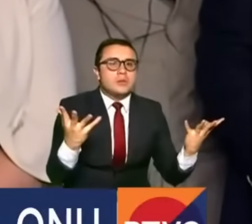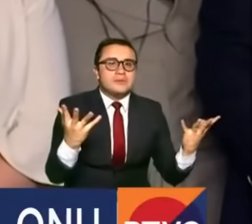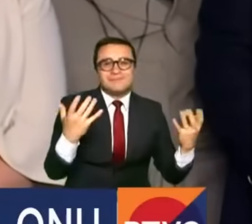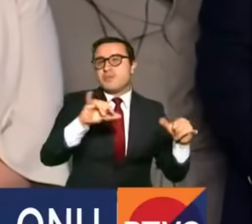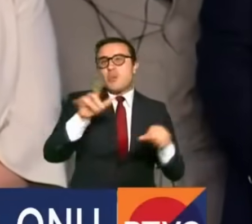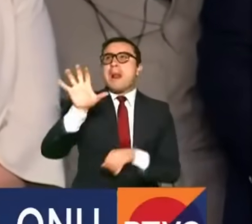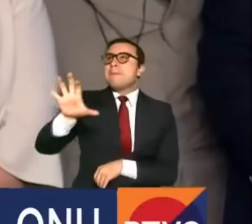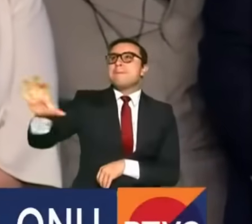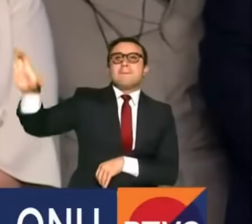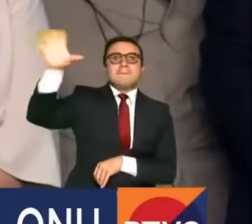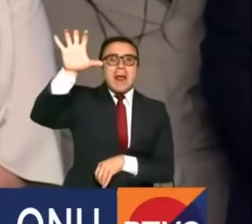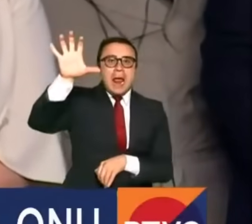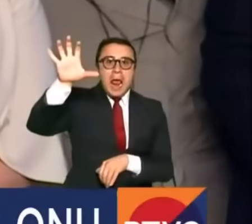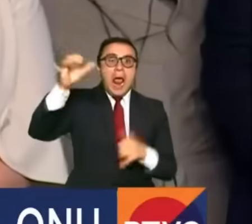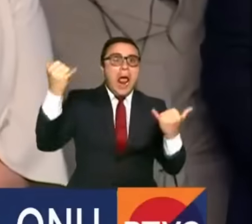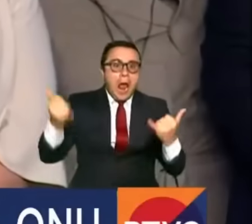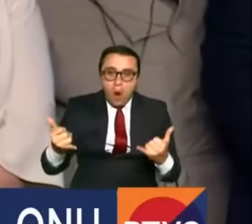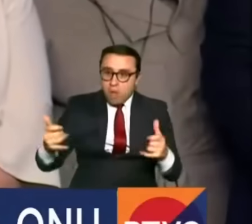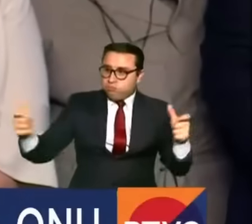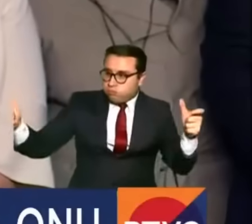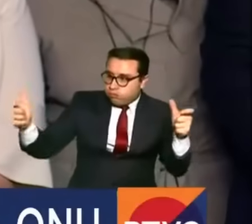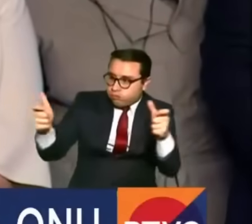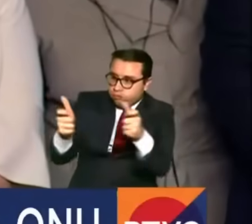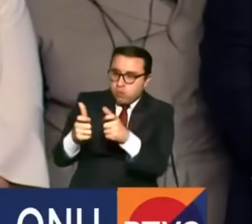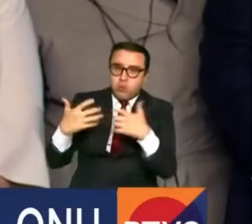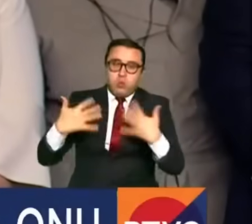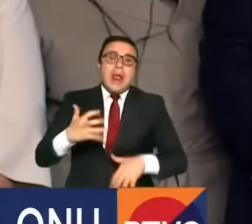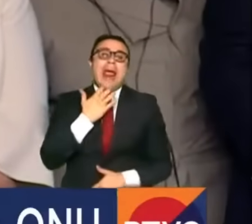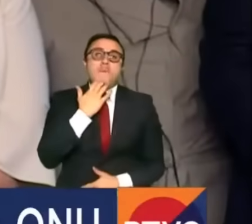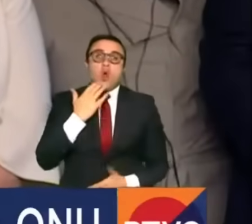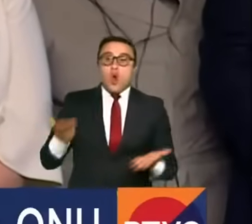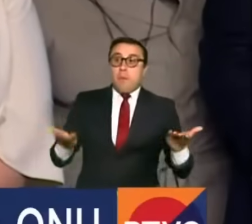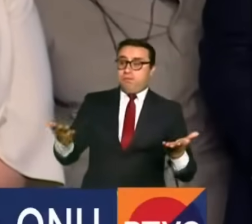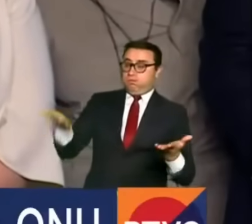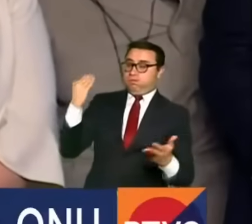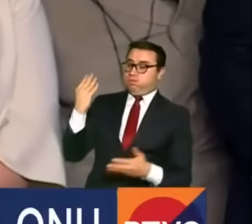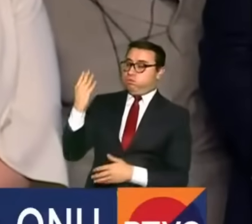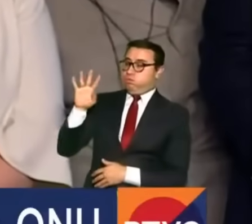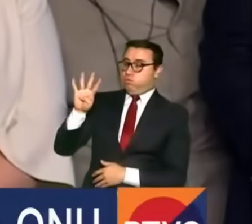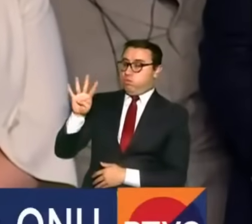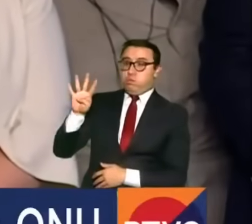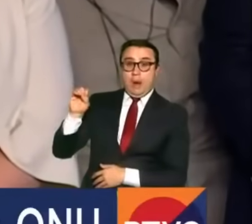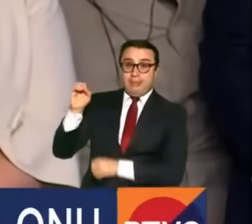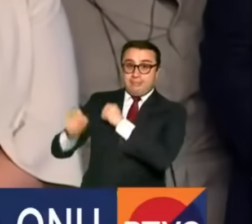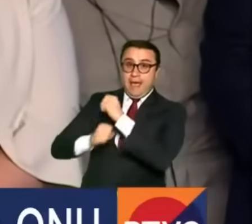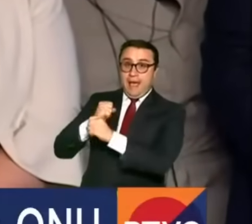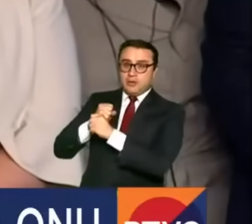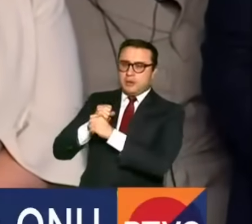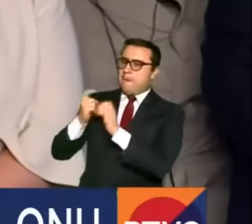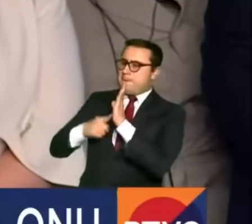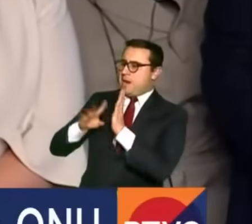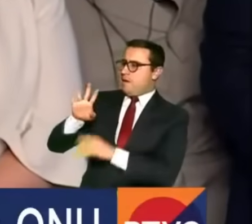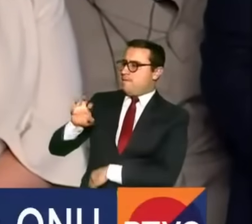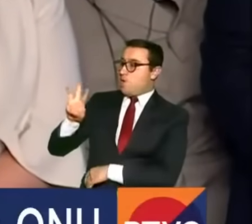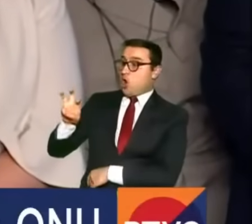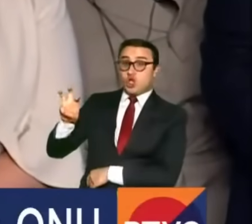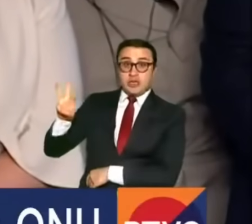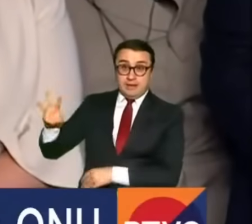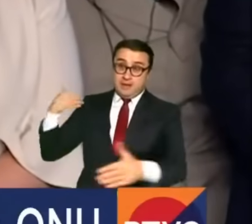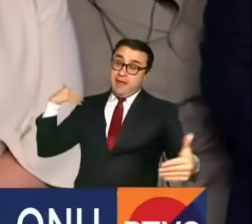Colombia comparada con la de 1983, por ejemplo, hace 40 años, es